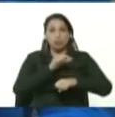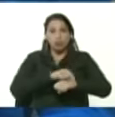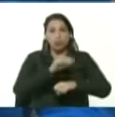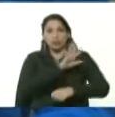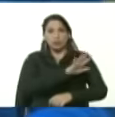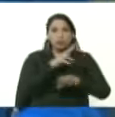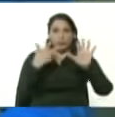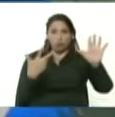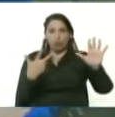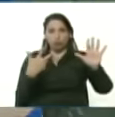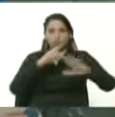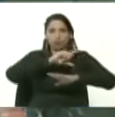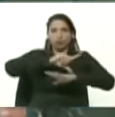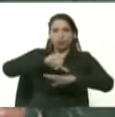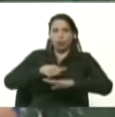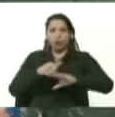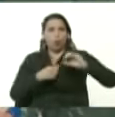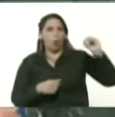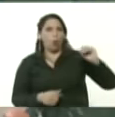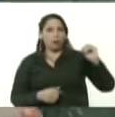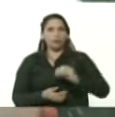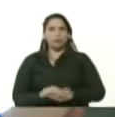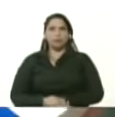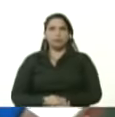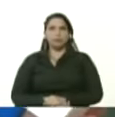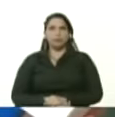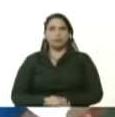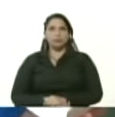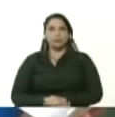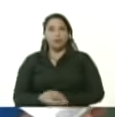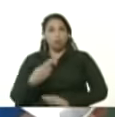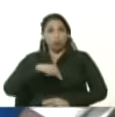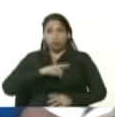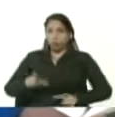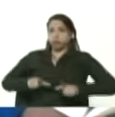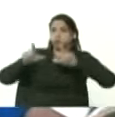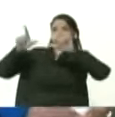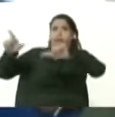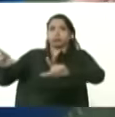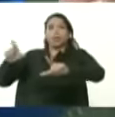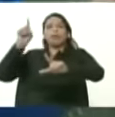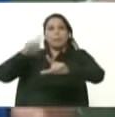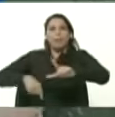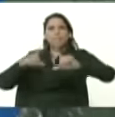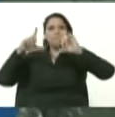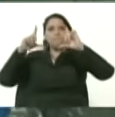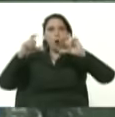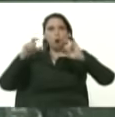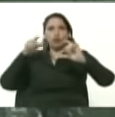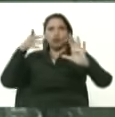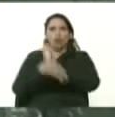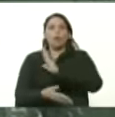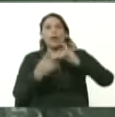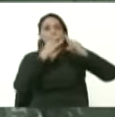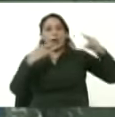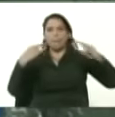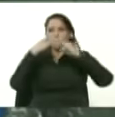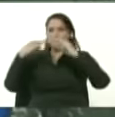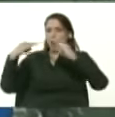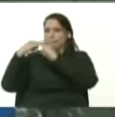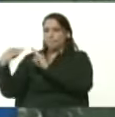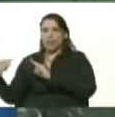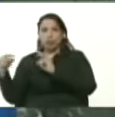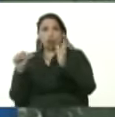58 segundos al oeste. Consignaremos igualmente las fotos de estos campamentos donde se